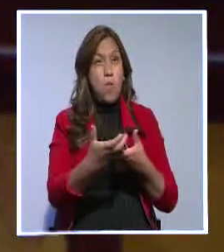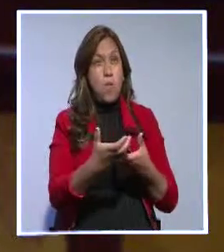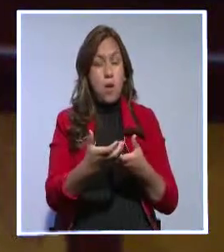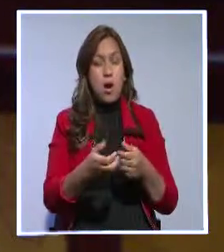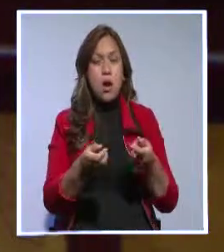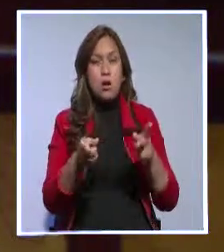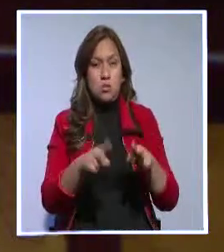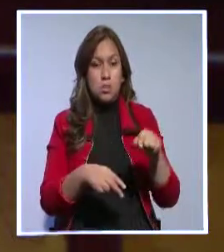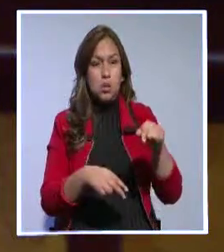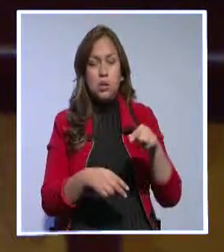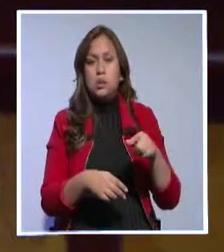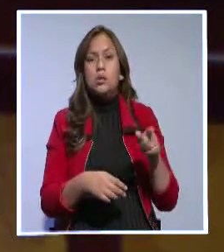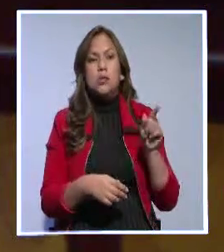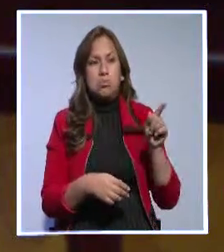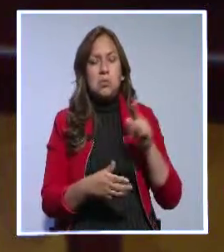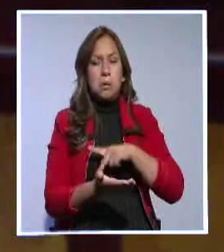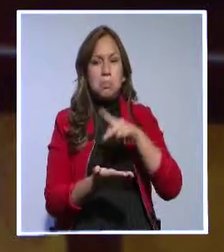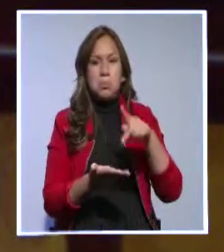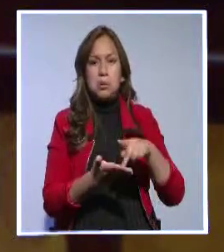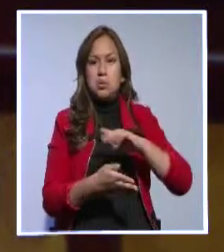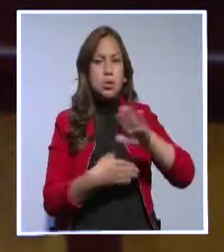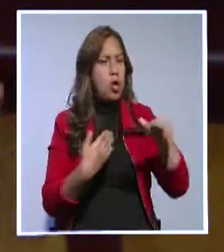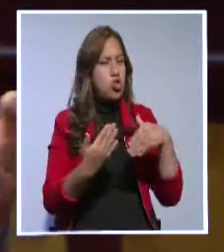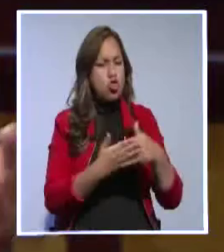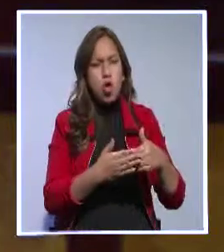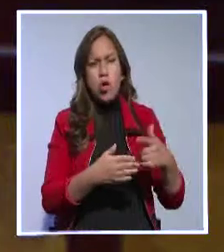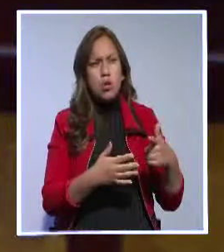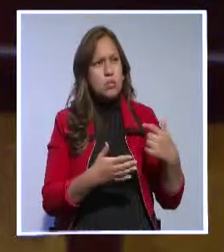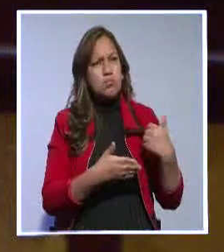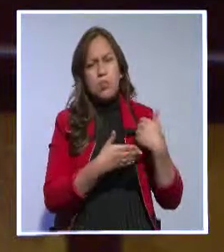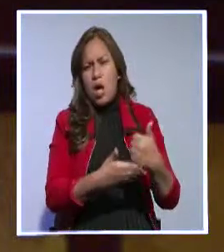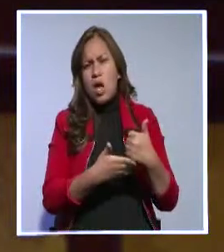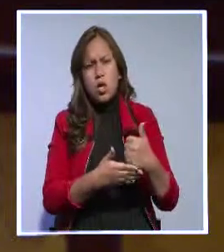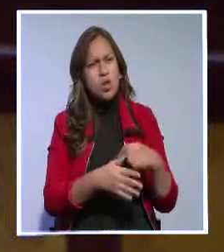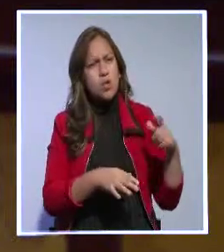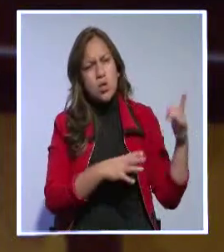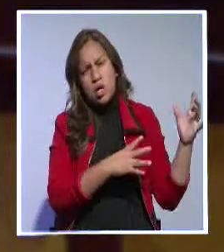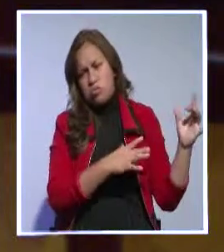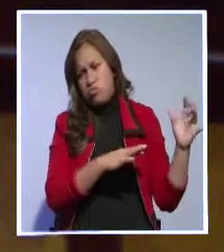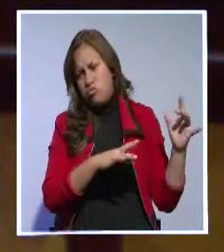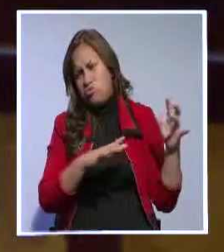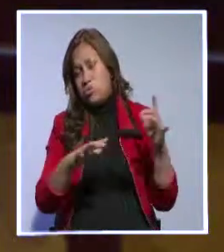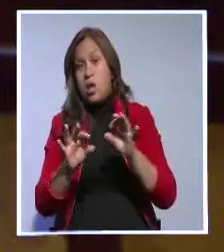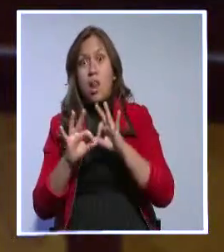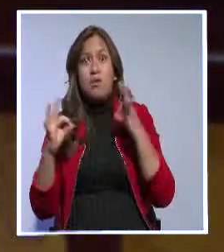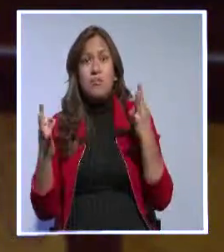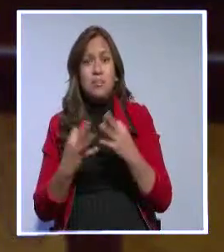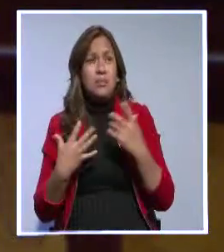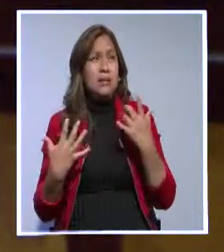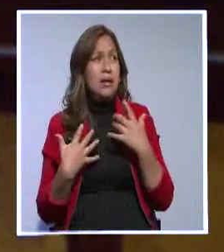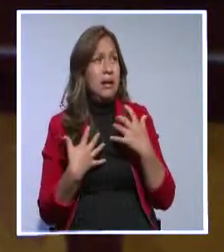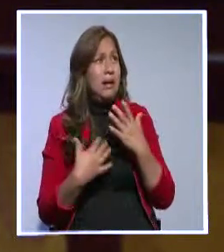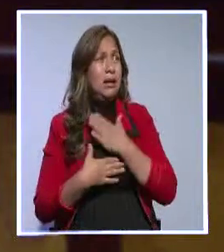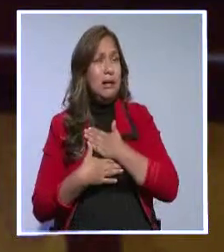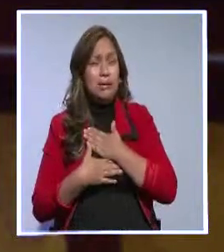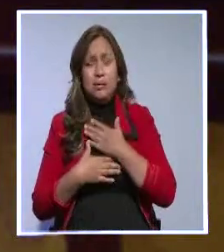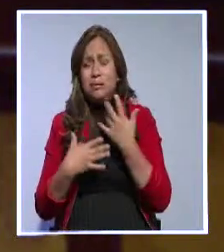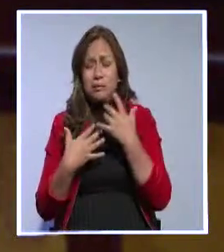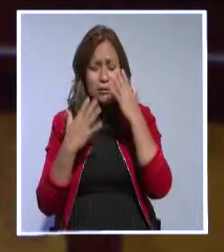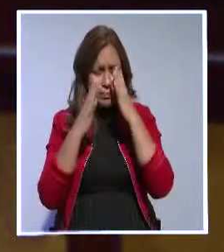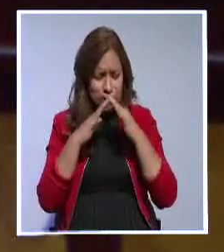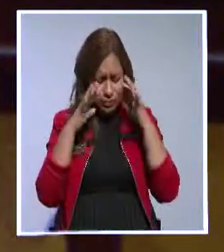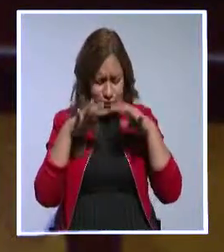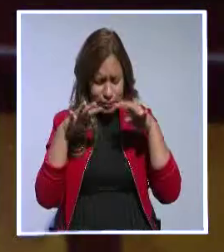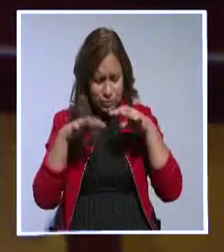metropolitano todos los recursos para el algo a ayudar a la incertidumbre esta familia con que nos solidarizamos desde el